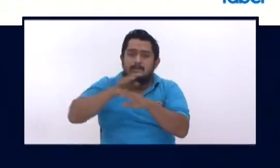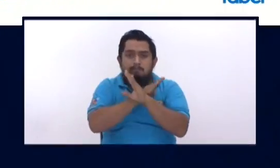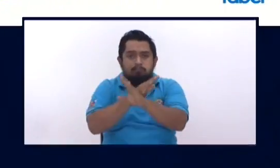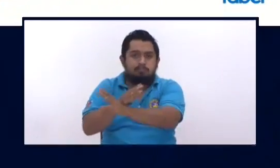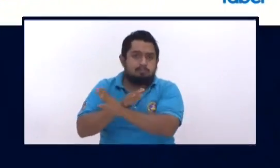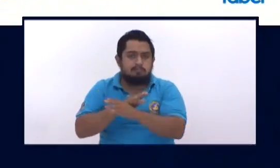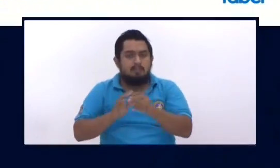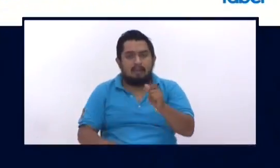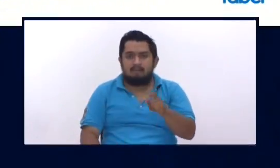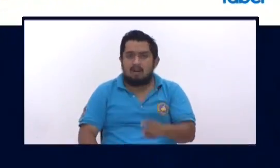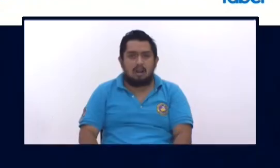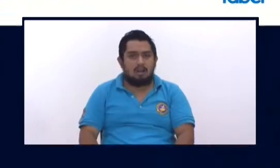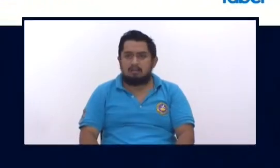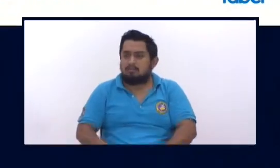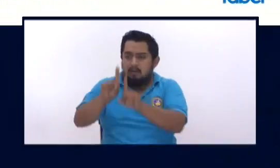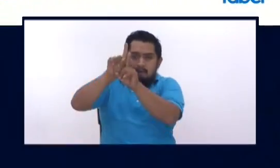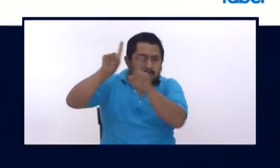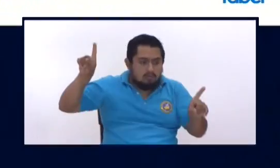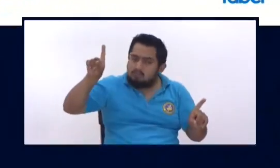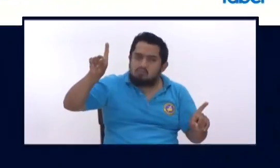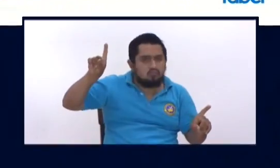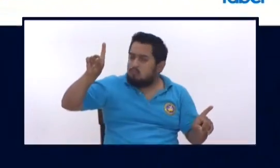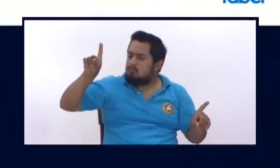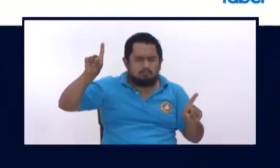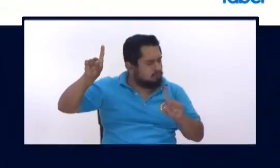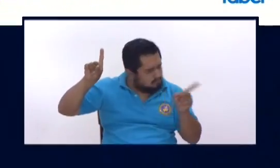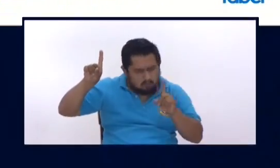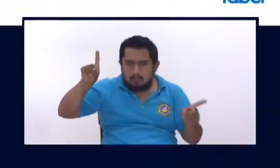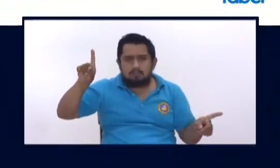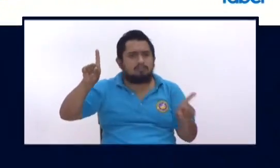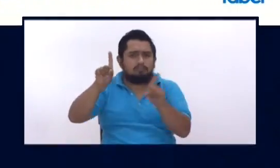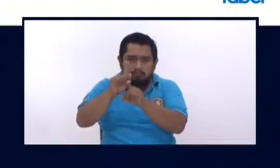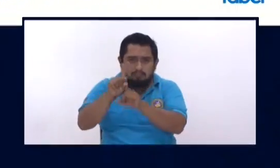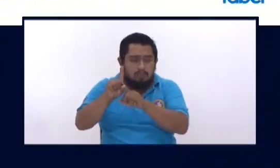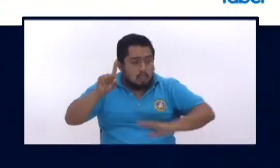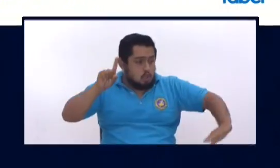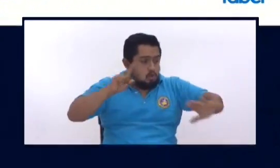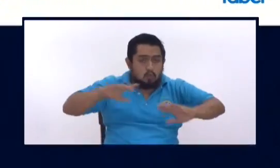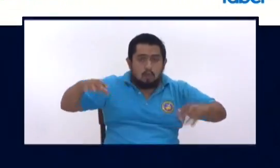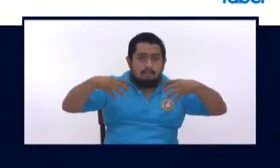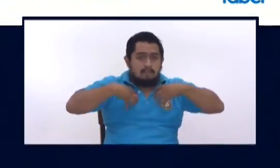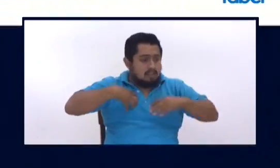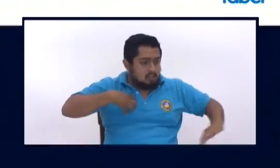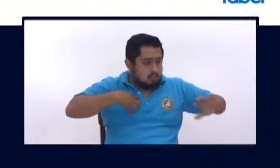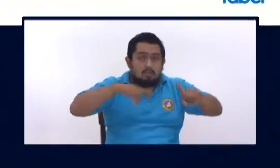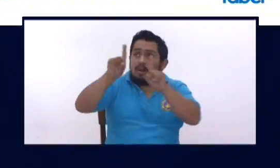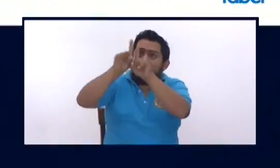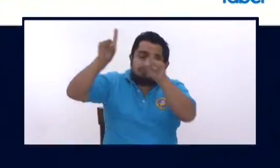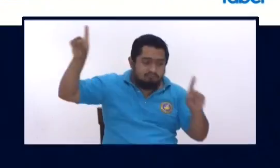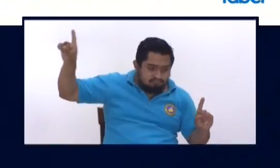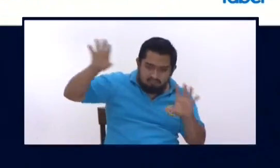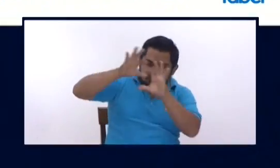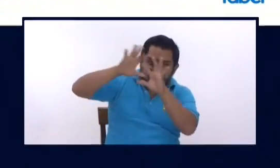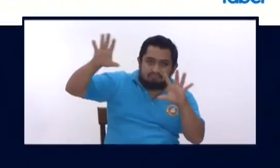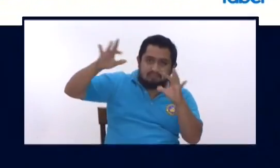no te muevas de esa cobertura no te vayas por otro lado hay ciertos lugares en la vida donde la cobertura de dios no te va a